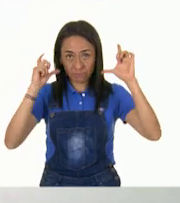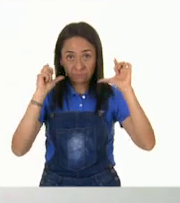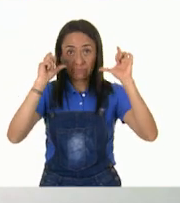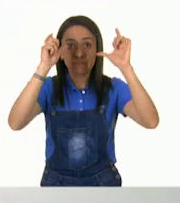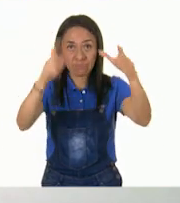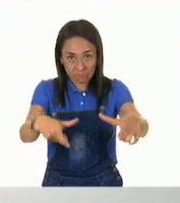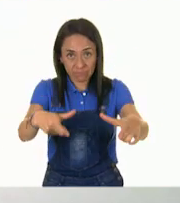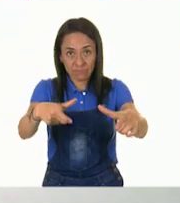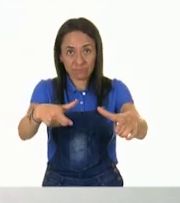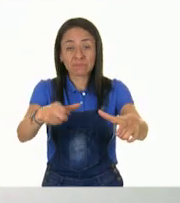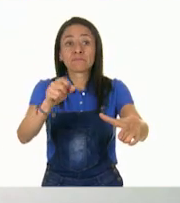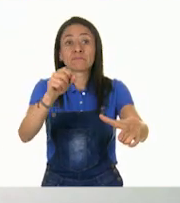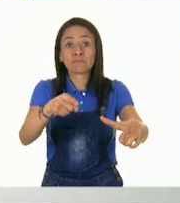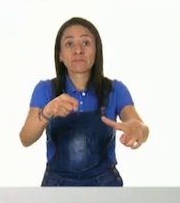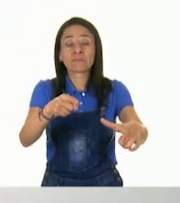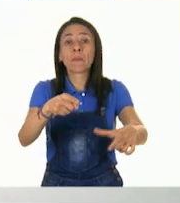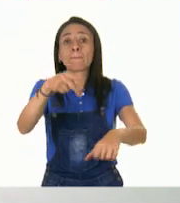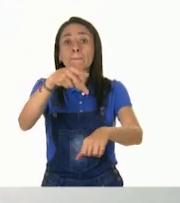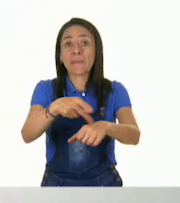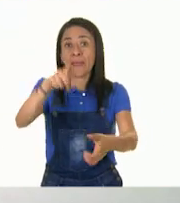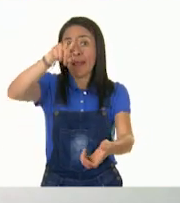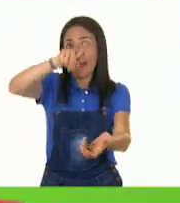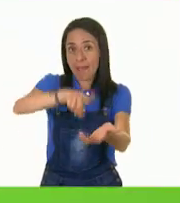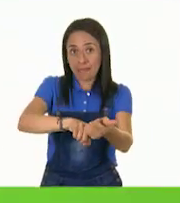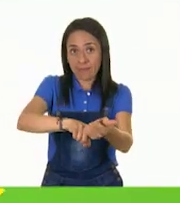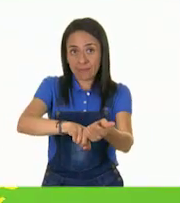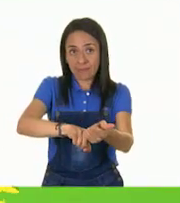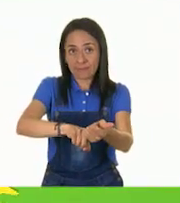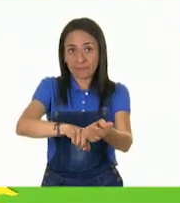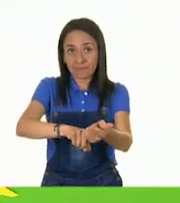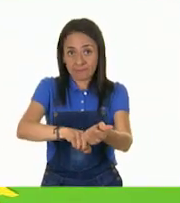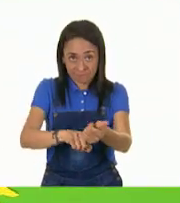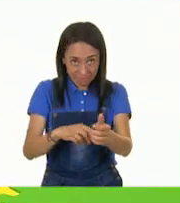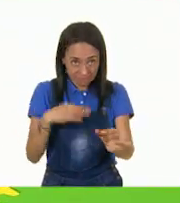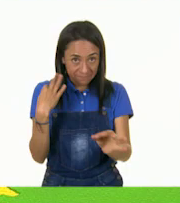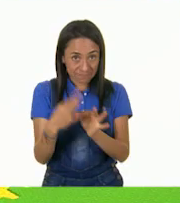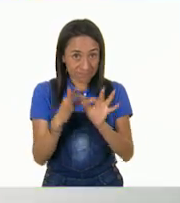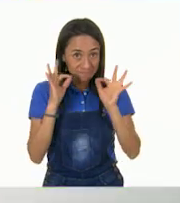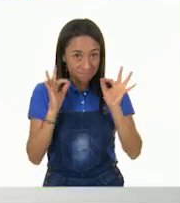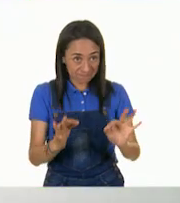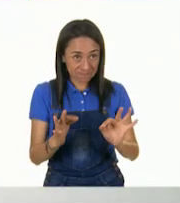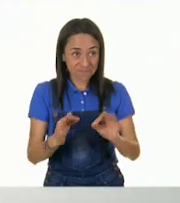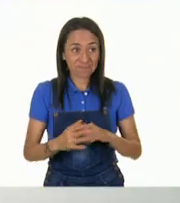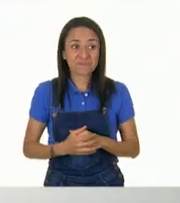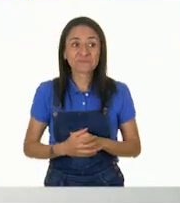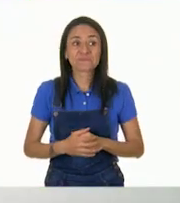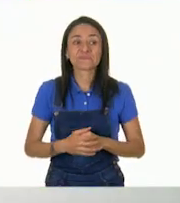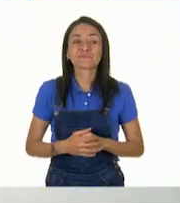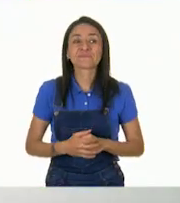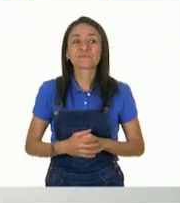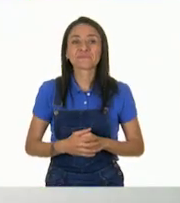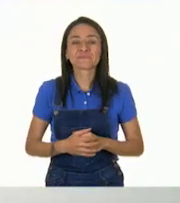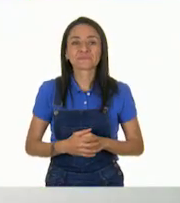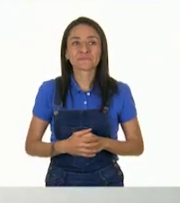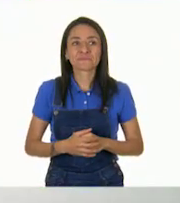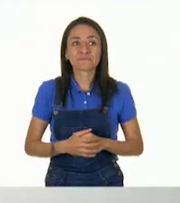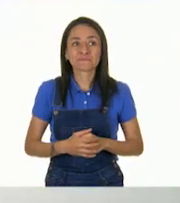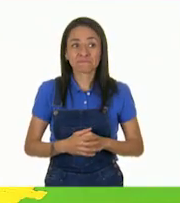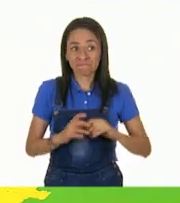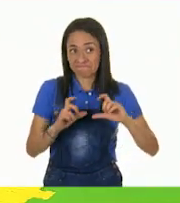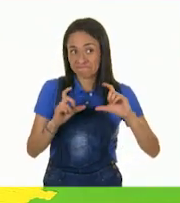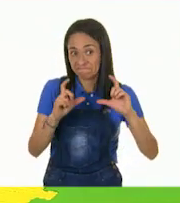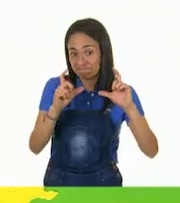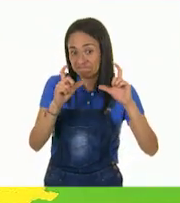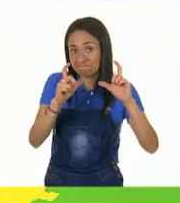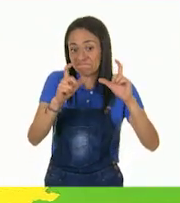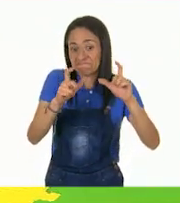para que la rock esté dentro del aro listo y el aro queda en esta posición